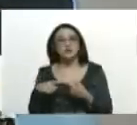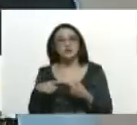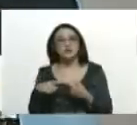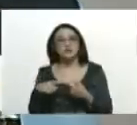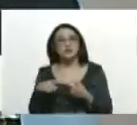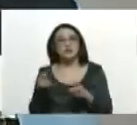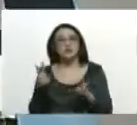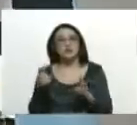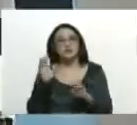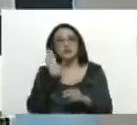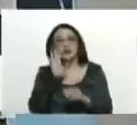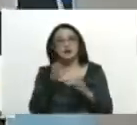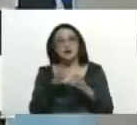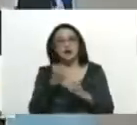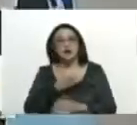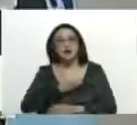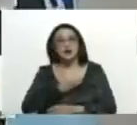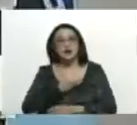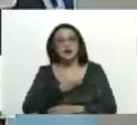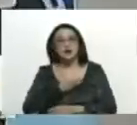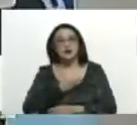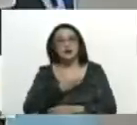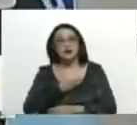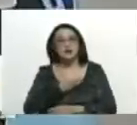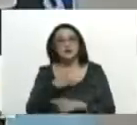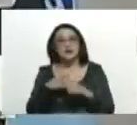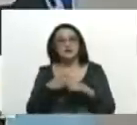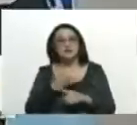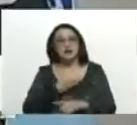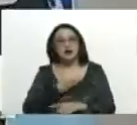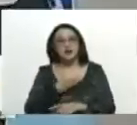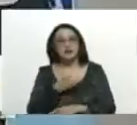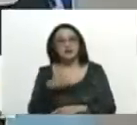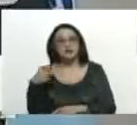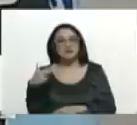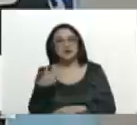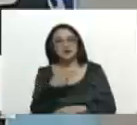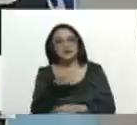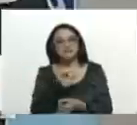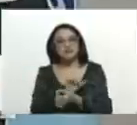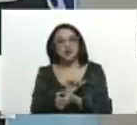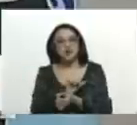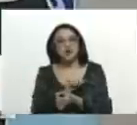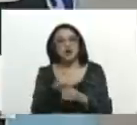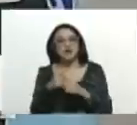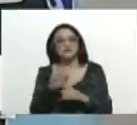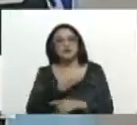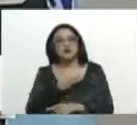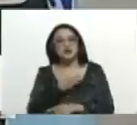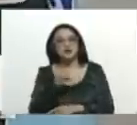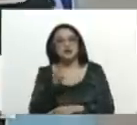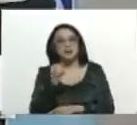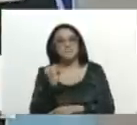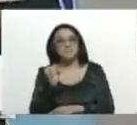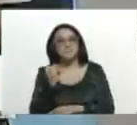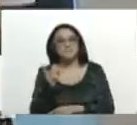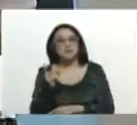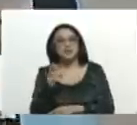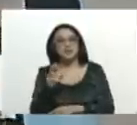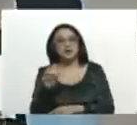el caso de la trama del alcalde de exalcalde tejería tenemos detenido al exalcalde Pedro Hernández